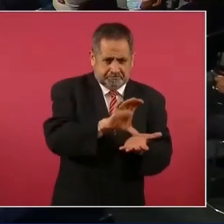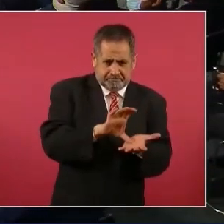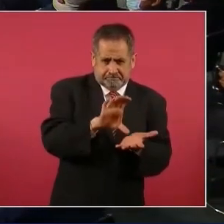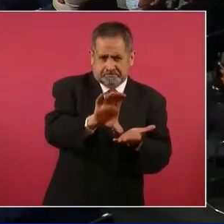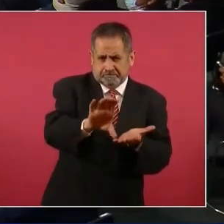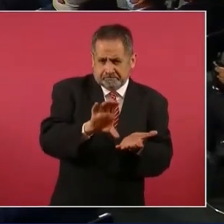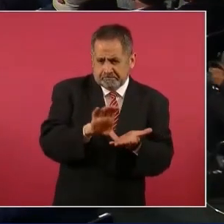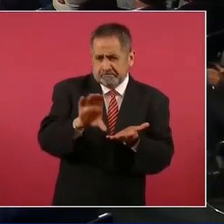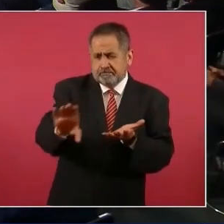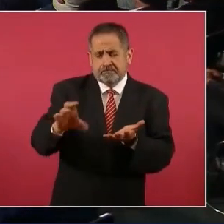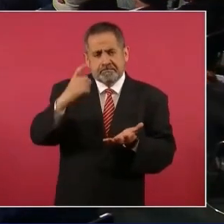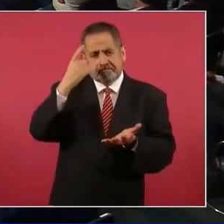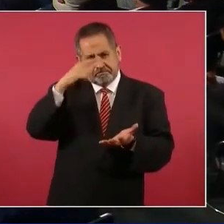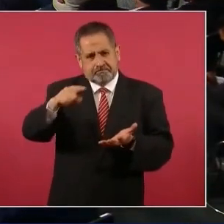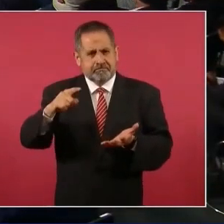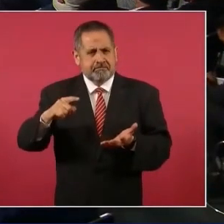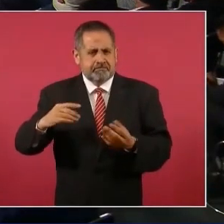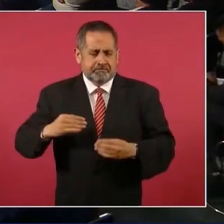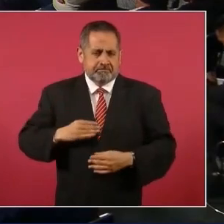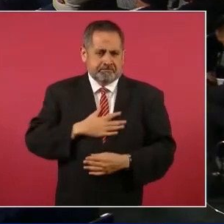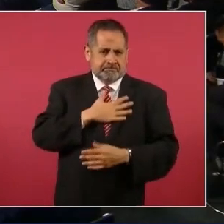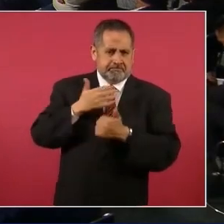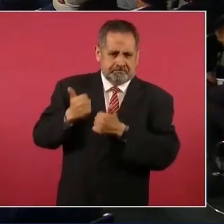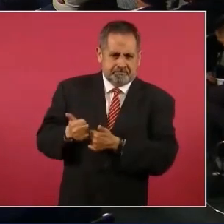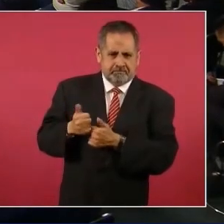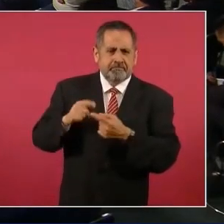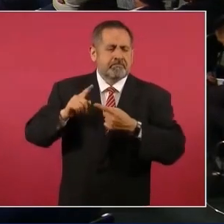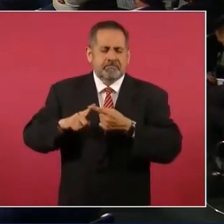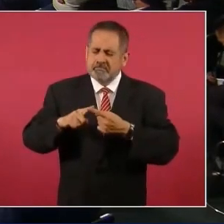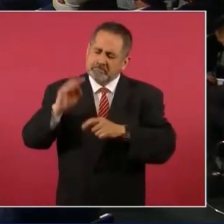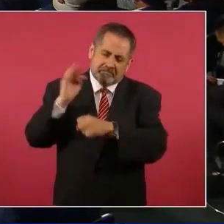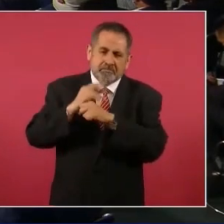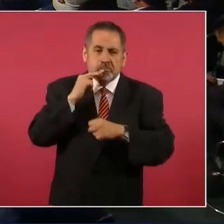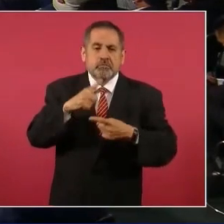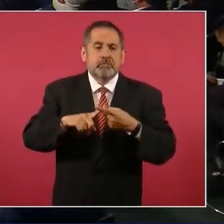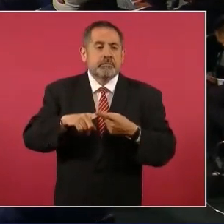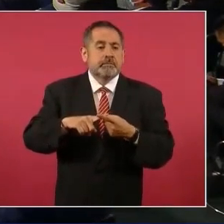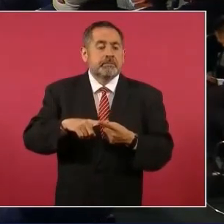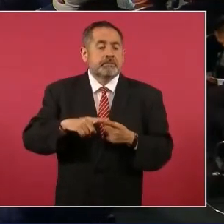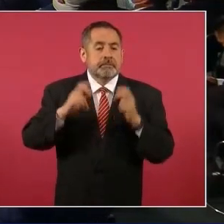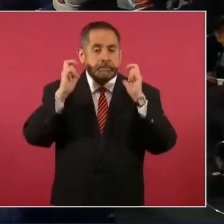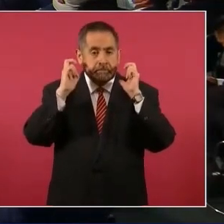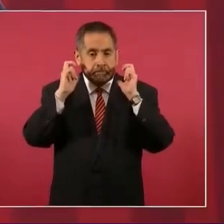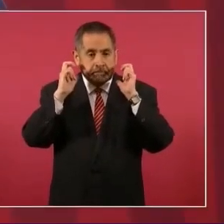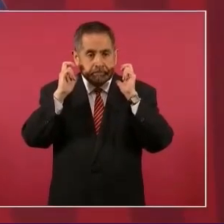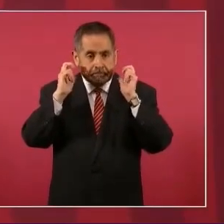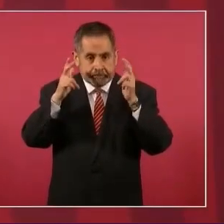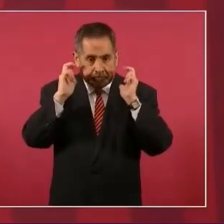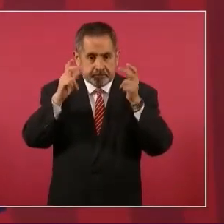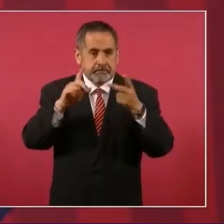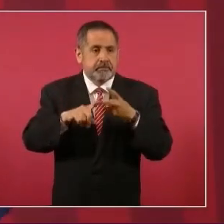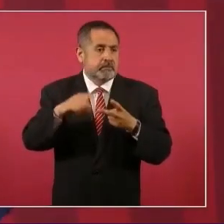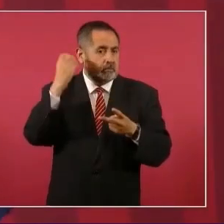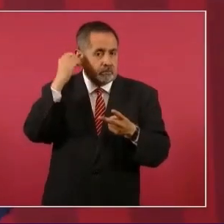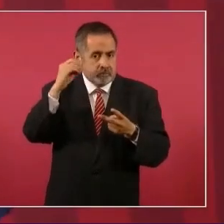en programas de bienestar son Chiapas, Oaxaca y Guerrero,